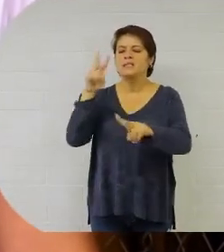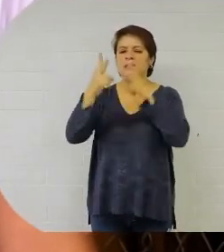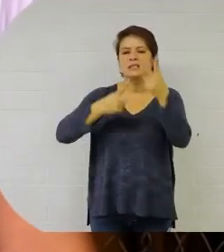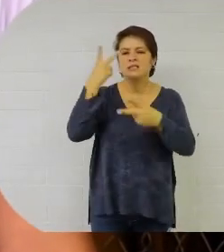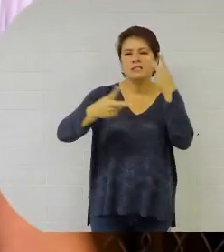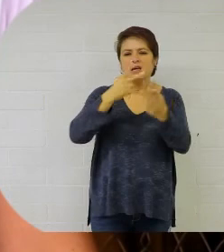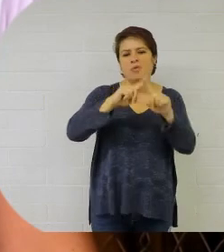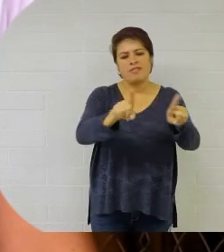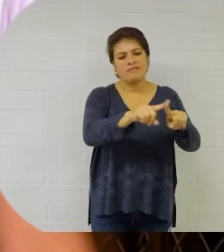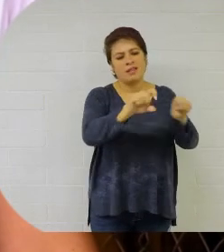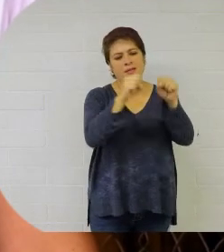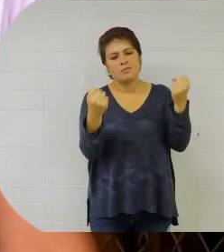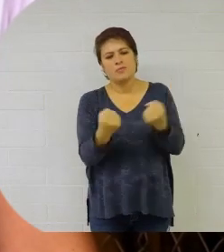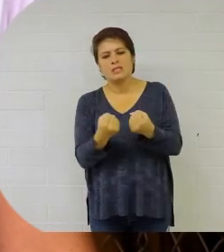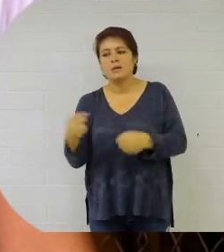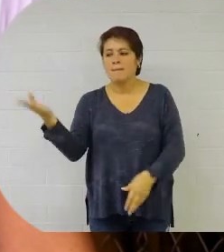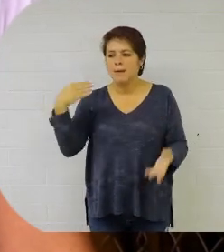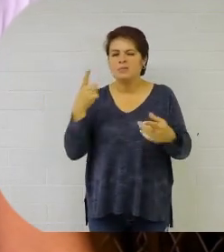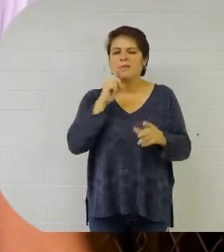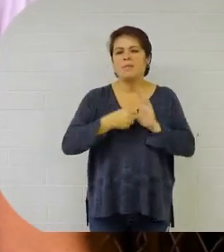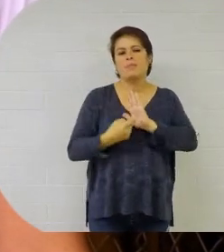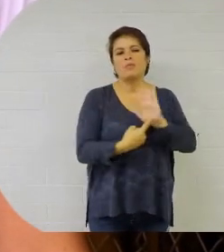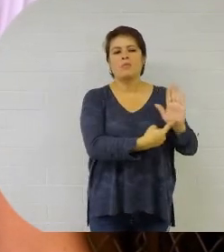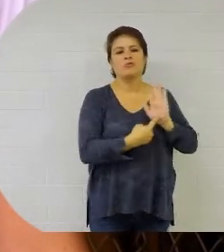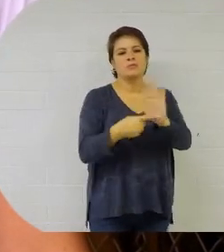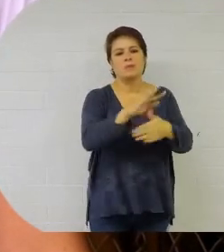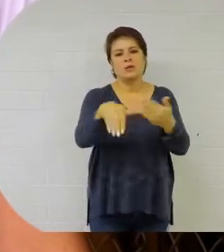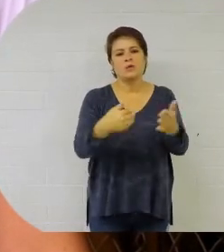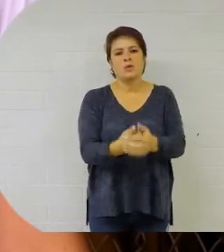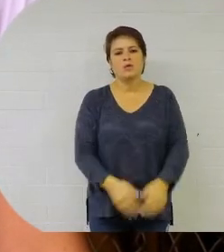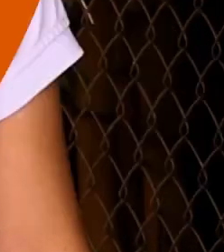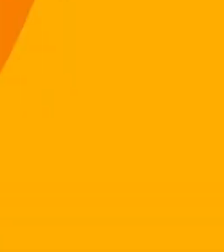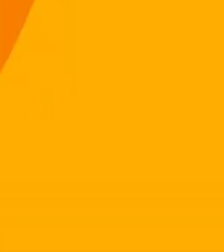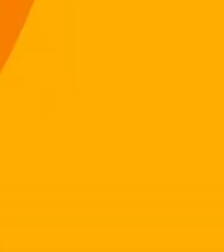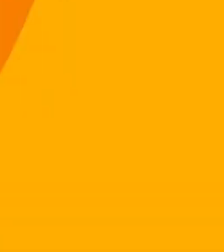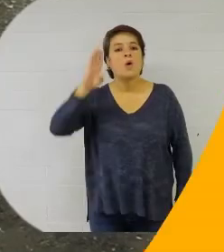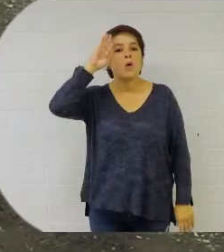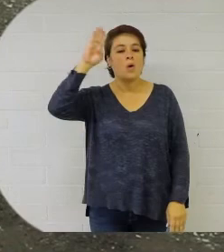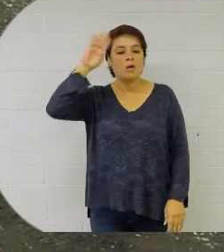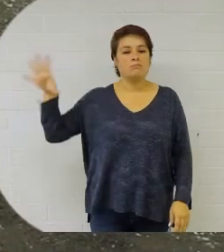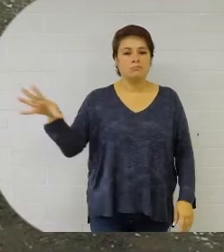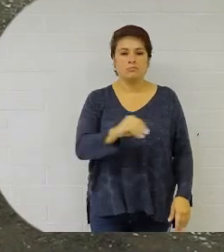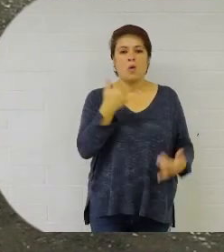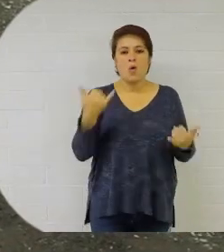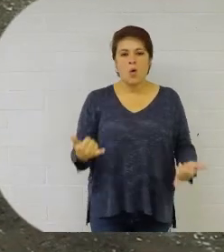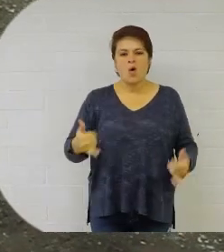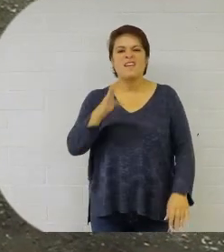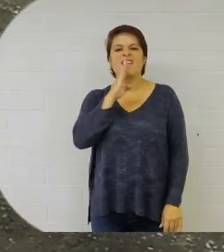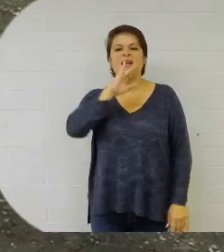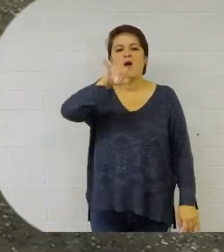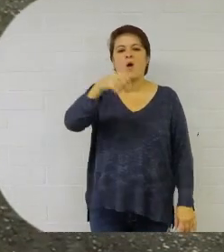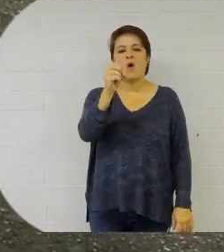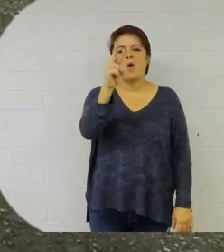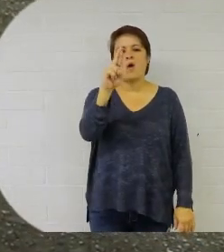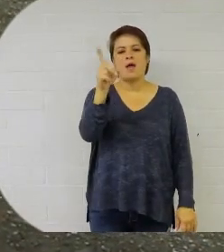estuvo recorriendo diferentes sectores del municipio. Vamos a ver qué nota preparó para todos nosotros. Hola a todos, hoy me encuentro con Jorge